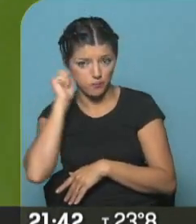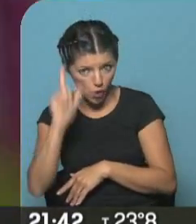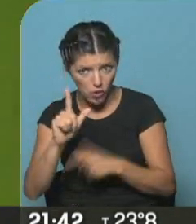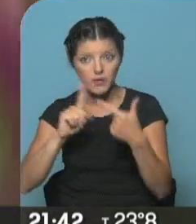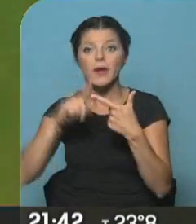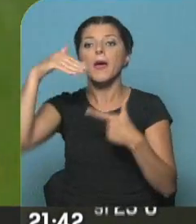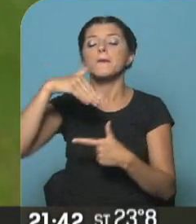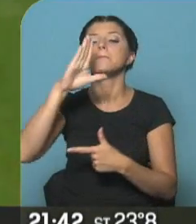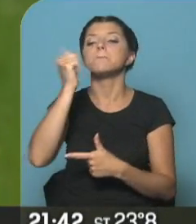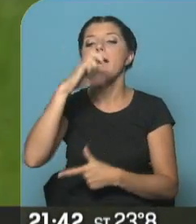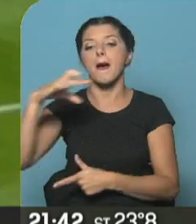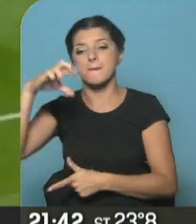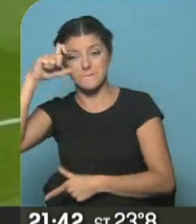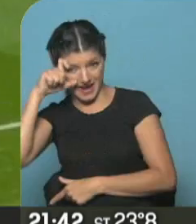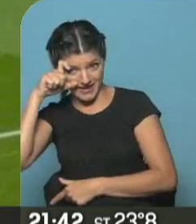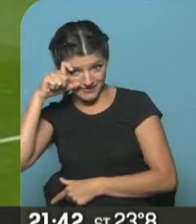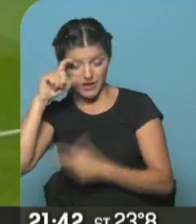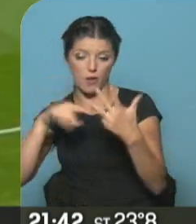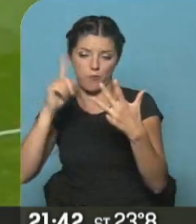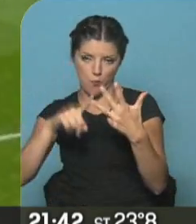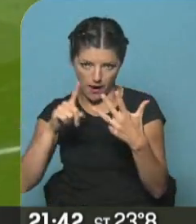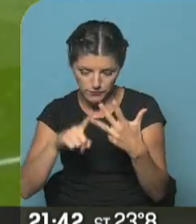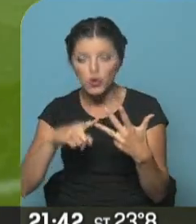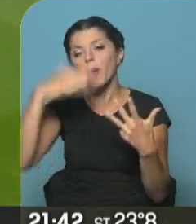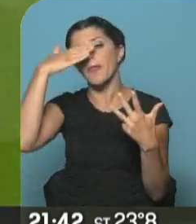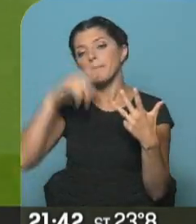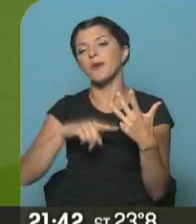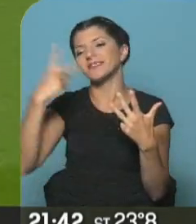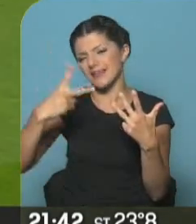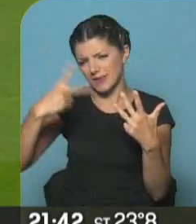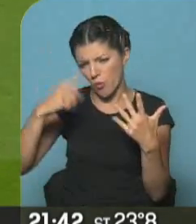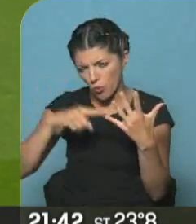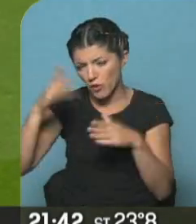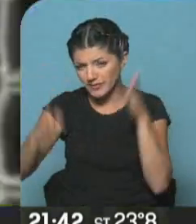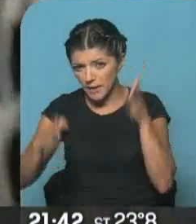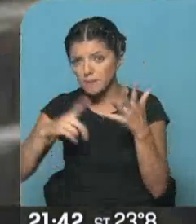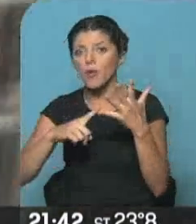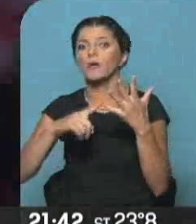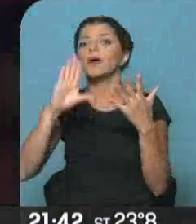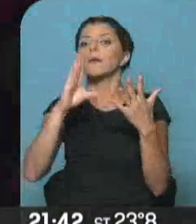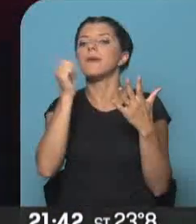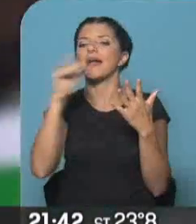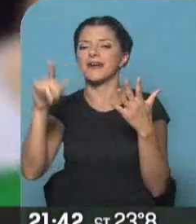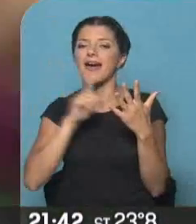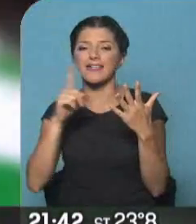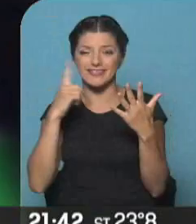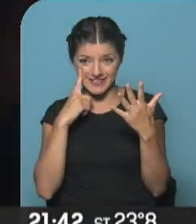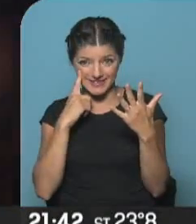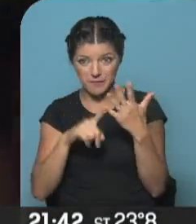Mbappé. Ya en el complemento iba a aparecer Marco Verratti con este derechazo ajustadito cerca del